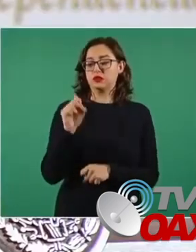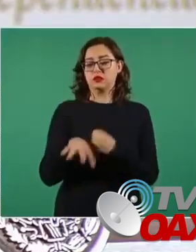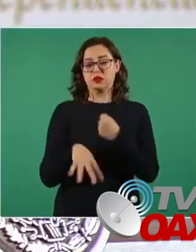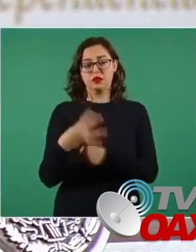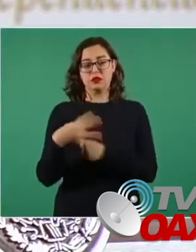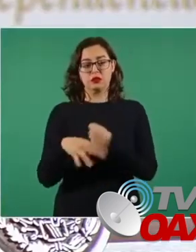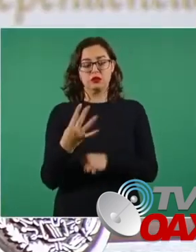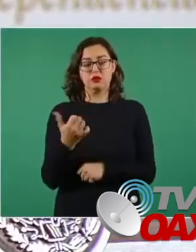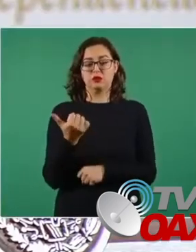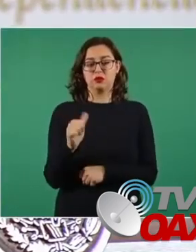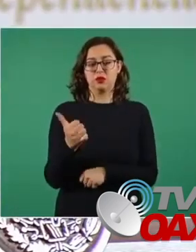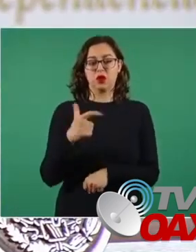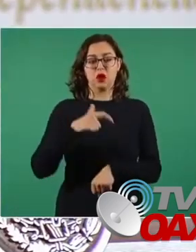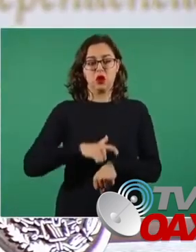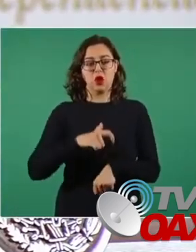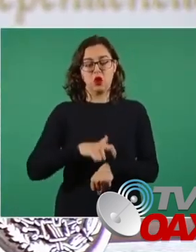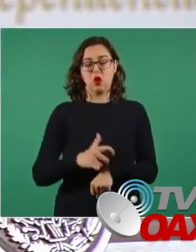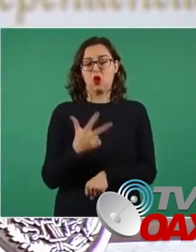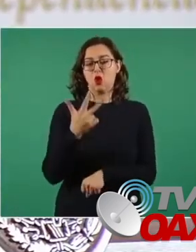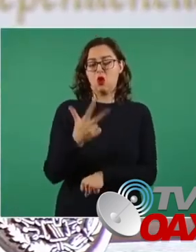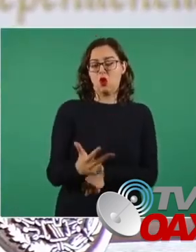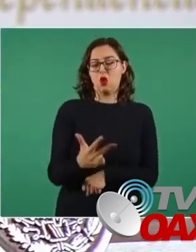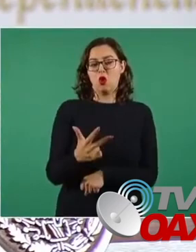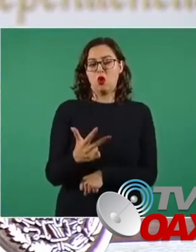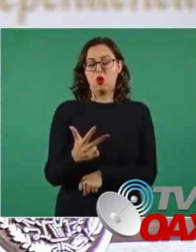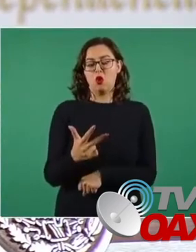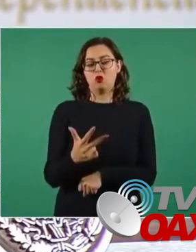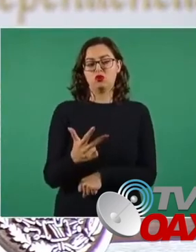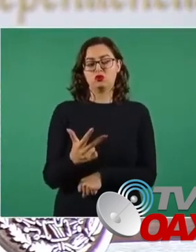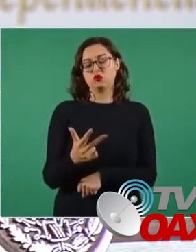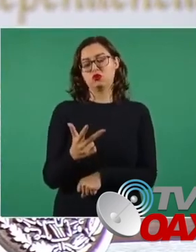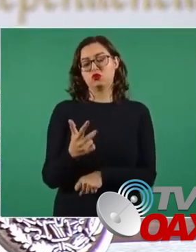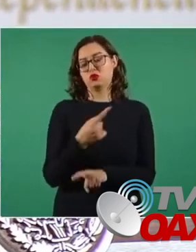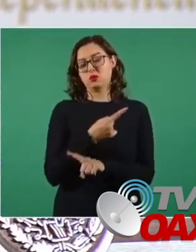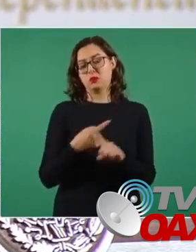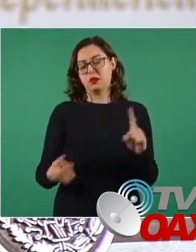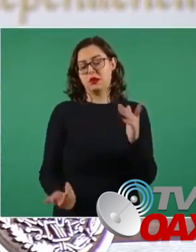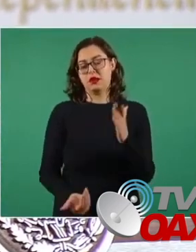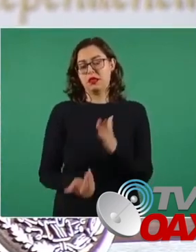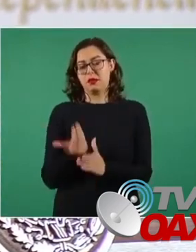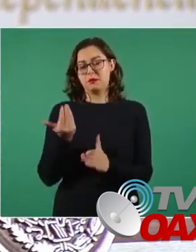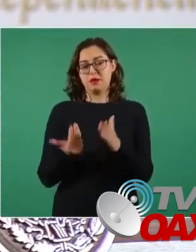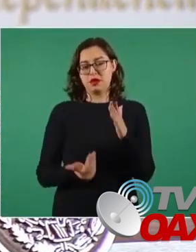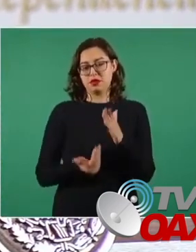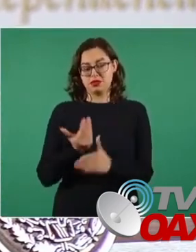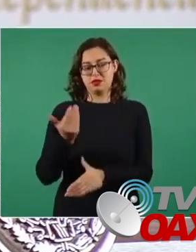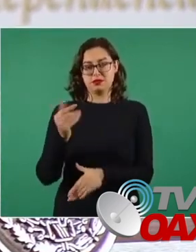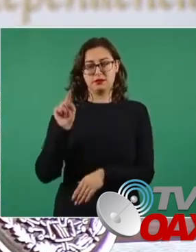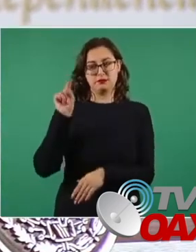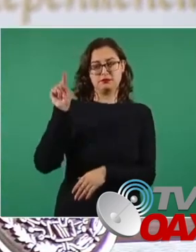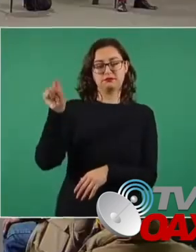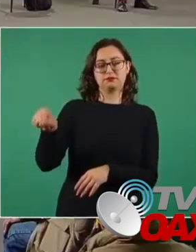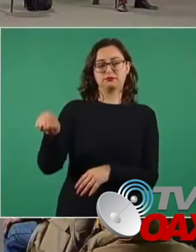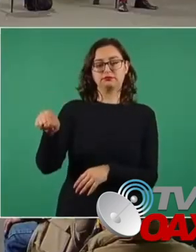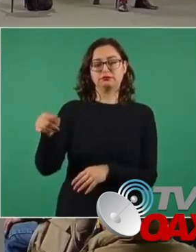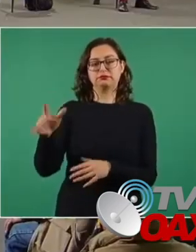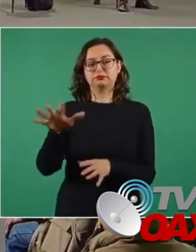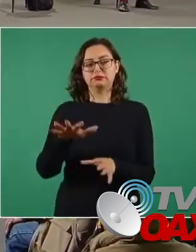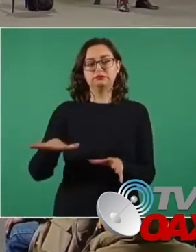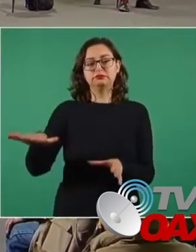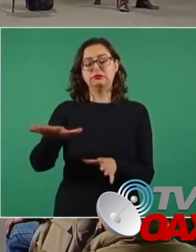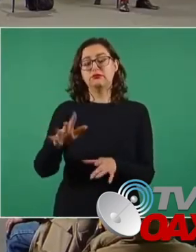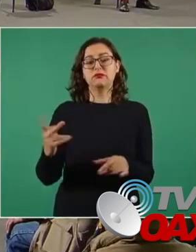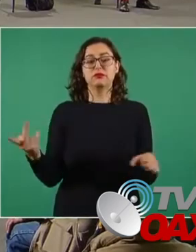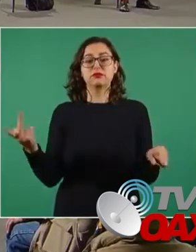agosto a las 8:29 horas de la mañana, hora Haití. Este registro